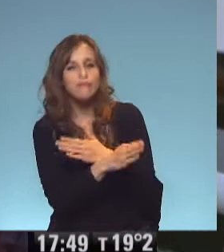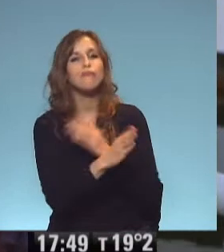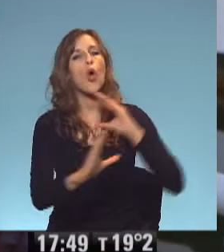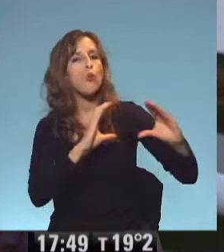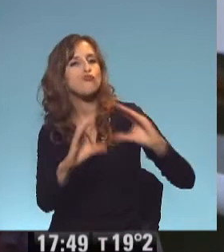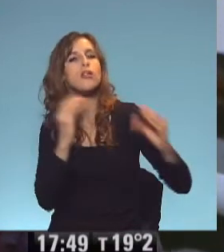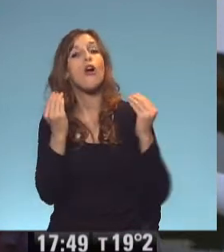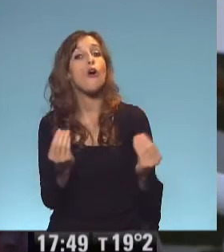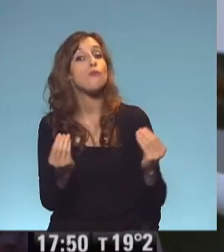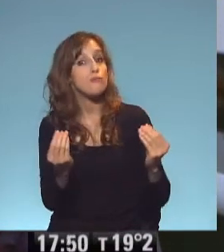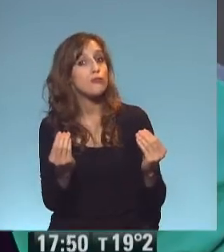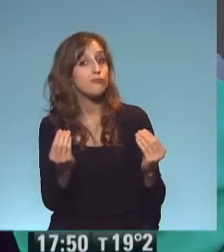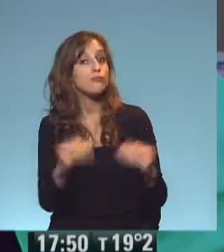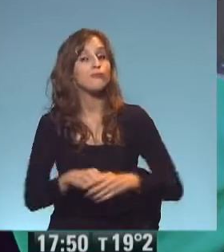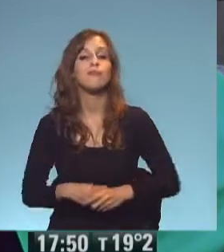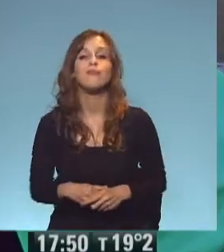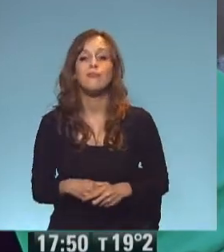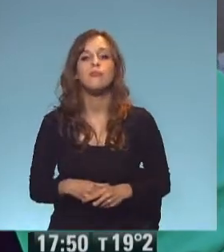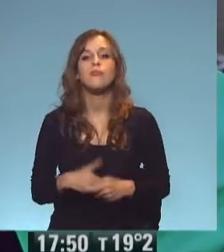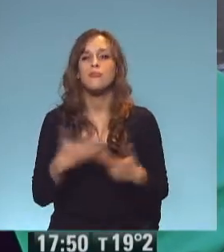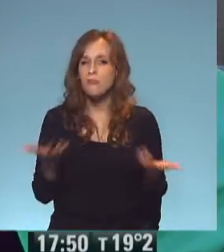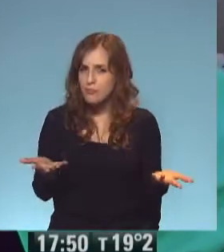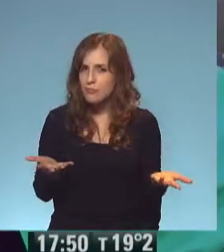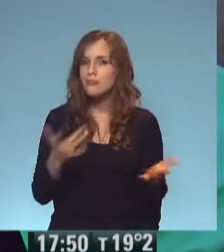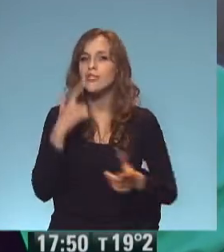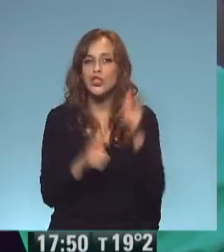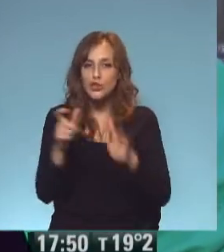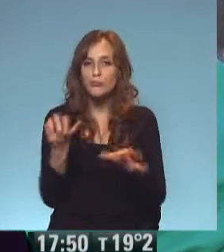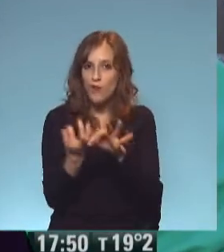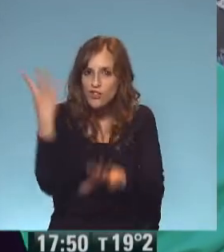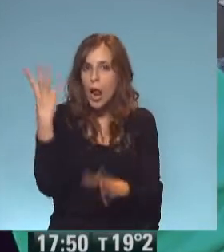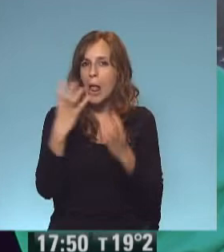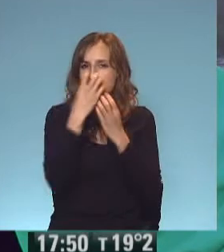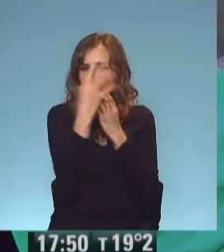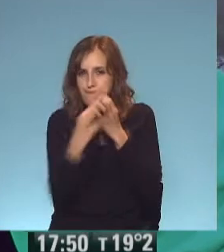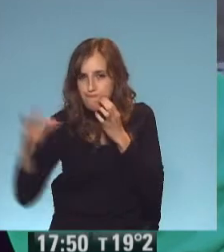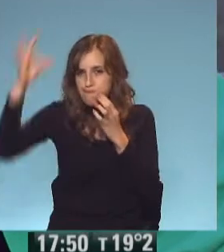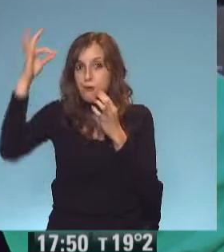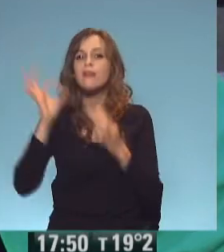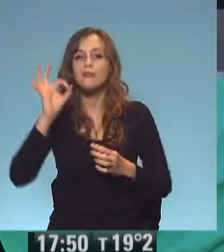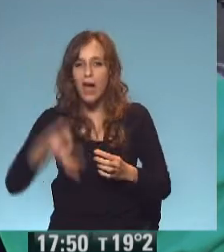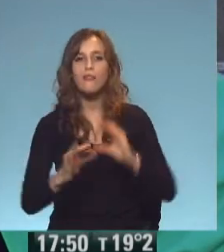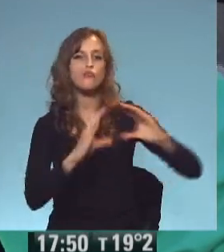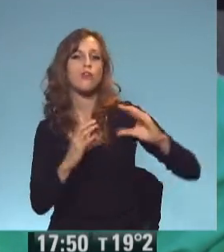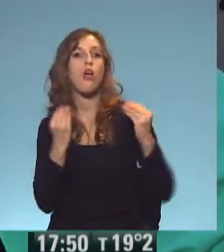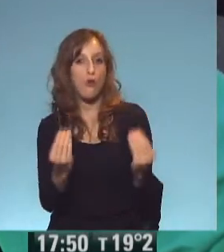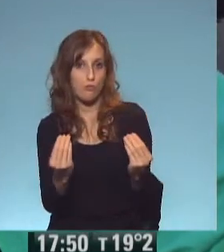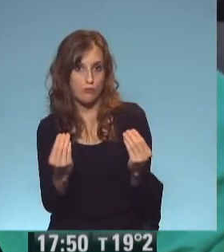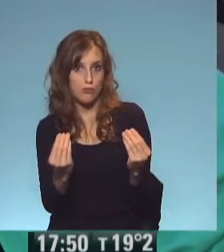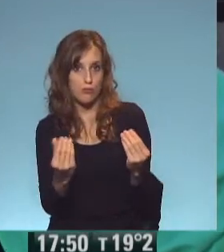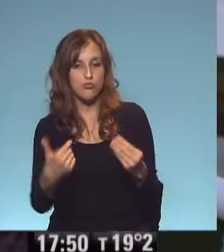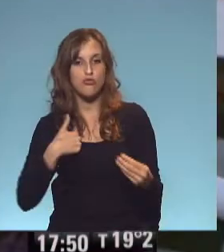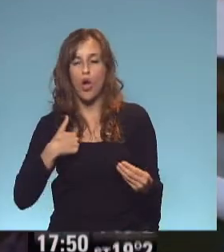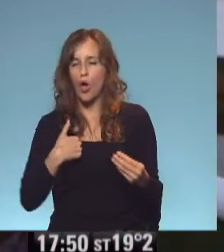con cualquier buzo de toda la comunidad. Con cualquiera que querés decir, tipo un coreano, un pakistaní, un italiano, yo me voy a